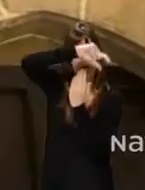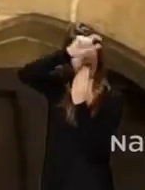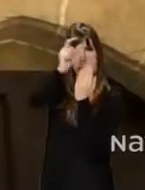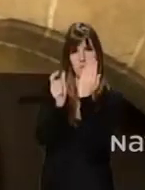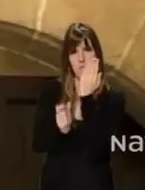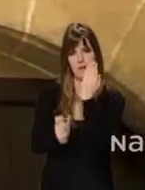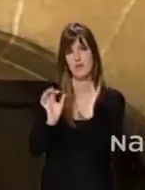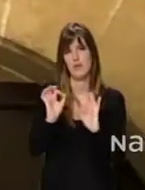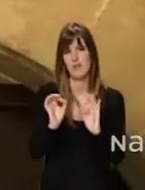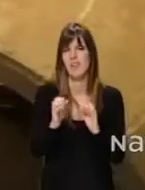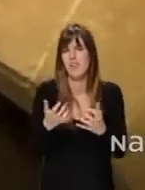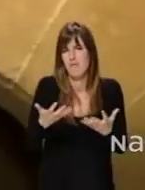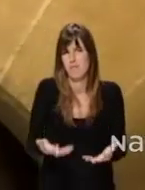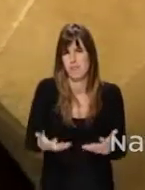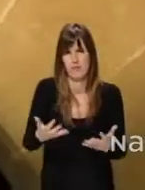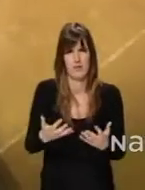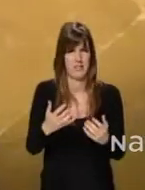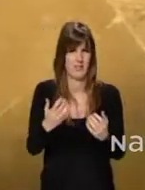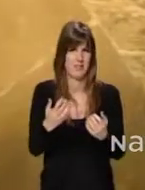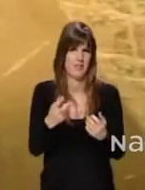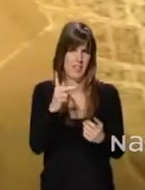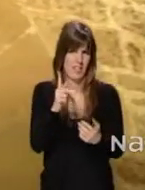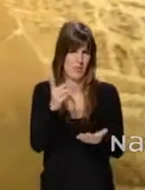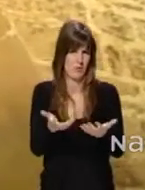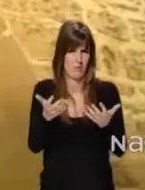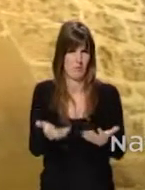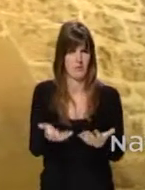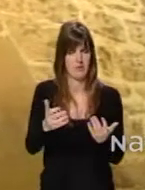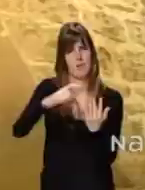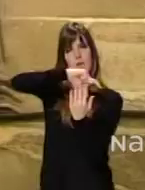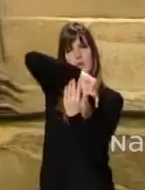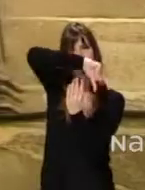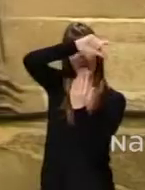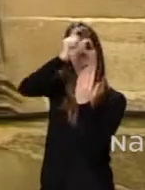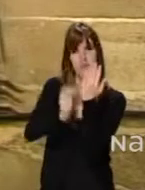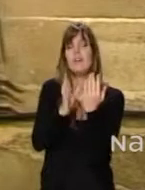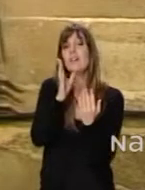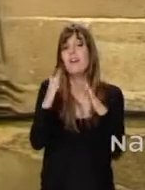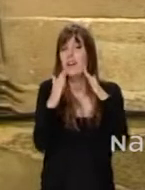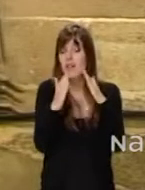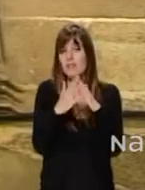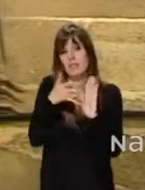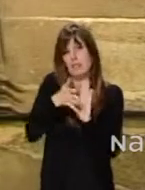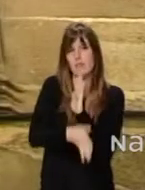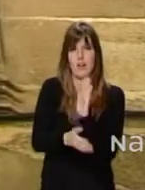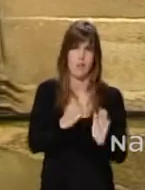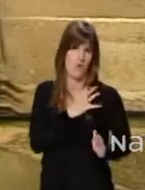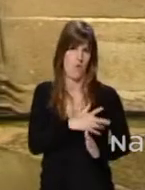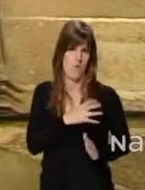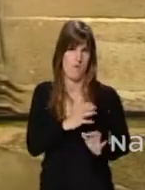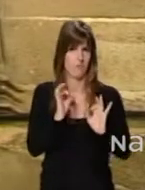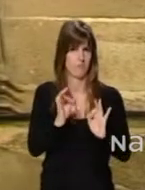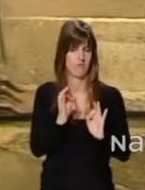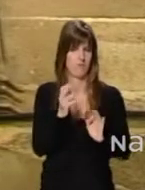forma, porque son de cientos de kilos, que dan idea de unas casas pues de mucho realce para